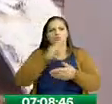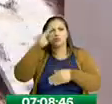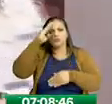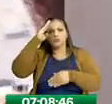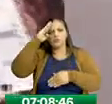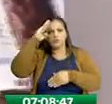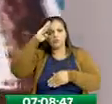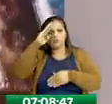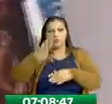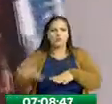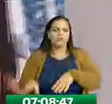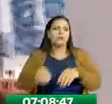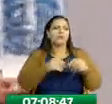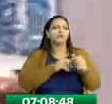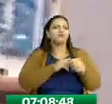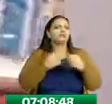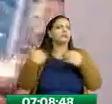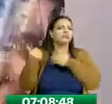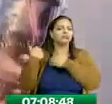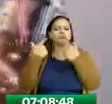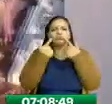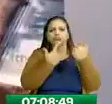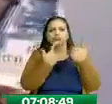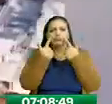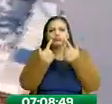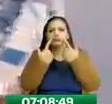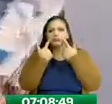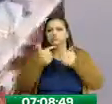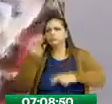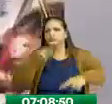los 1.000 pacientes.